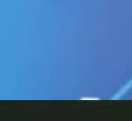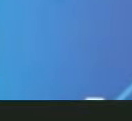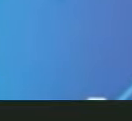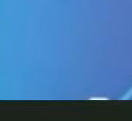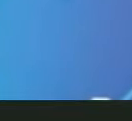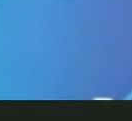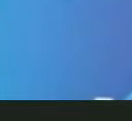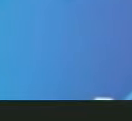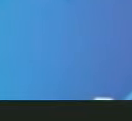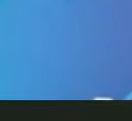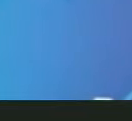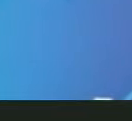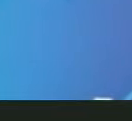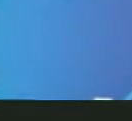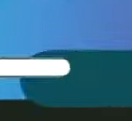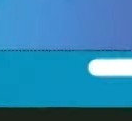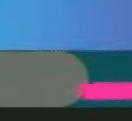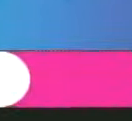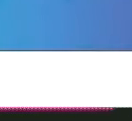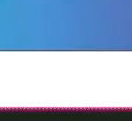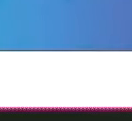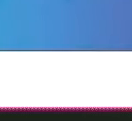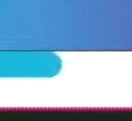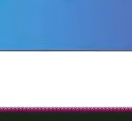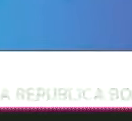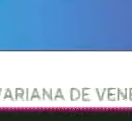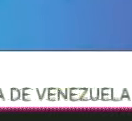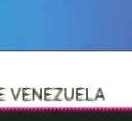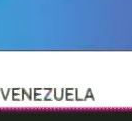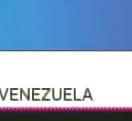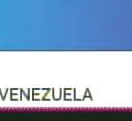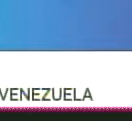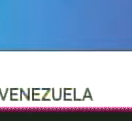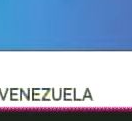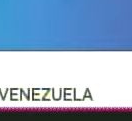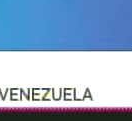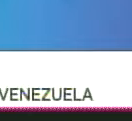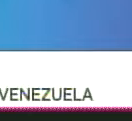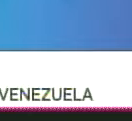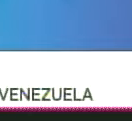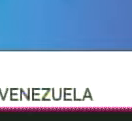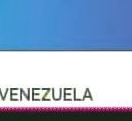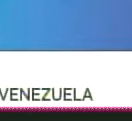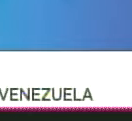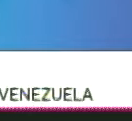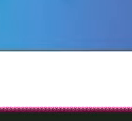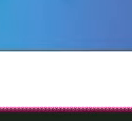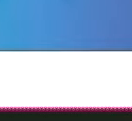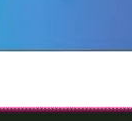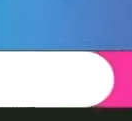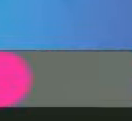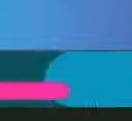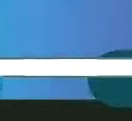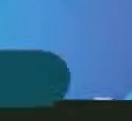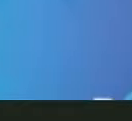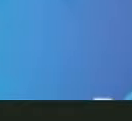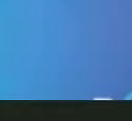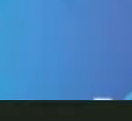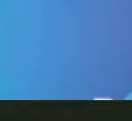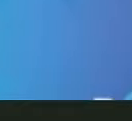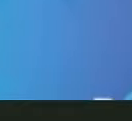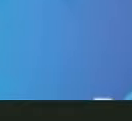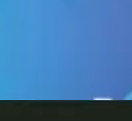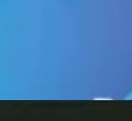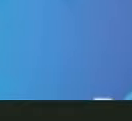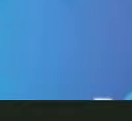Con Maduro más. Más, más. Más democracia, más consulta, más debate, más cultura, más vida, más